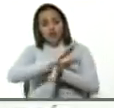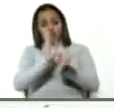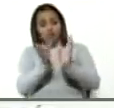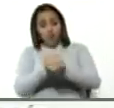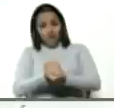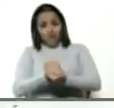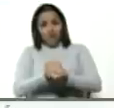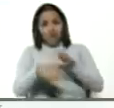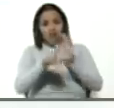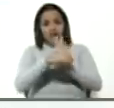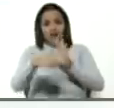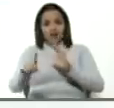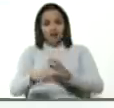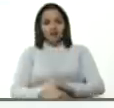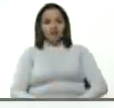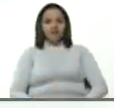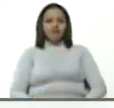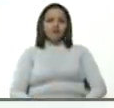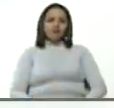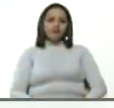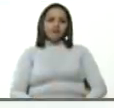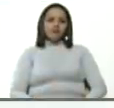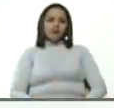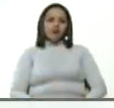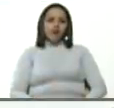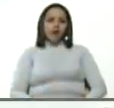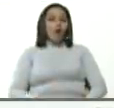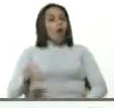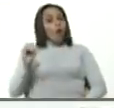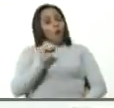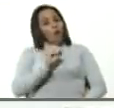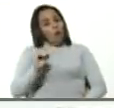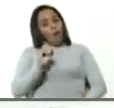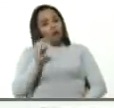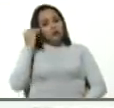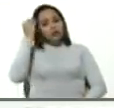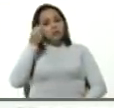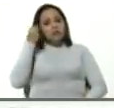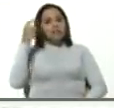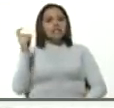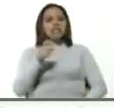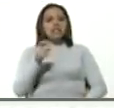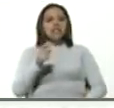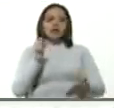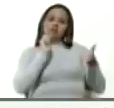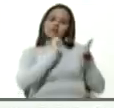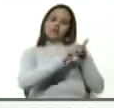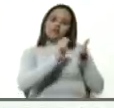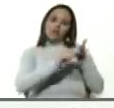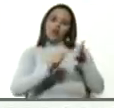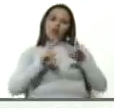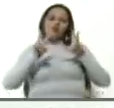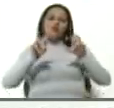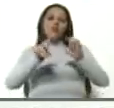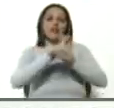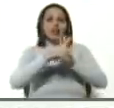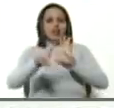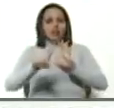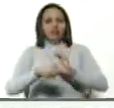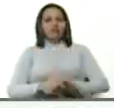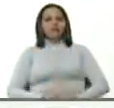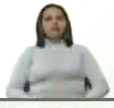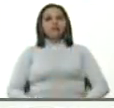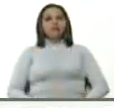ley o, en su defecto, si se considera necesario, la redacción de una nueva